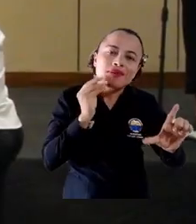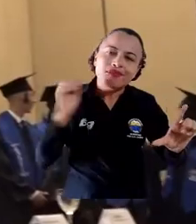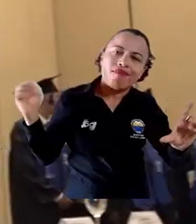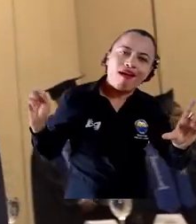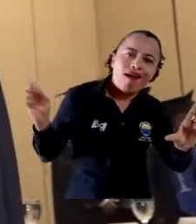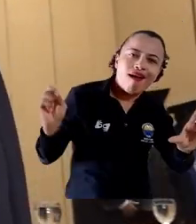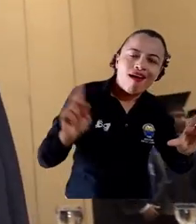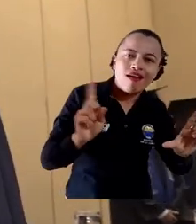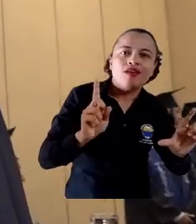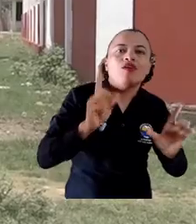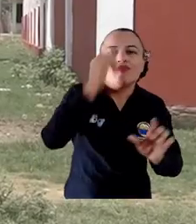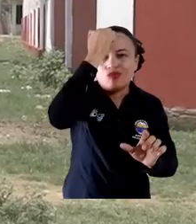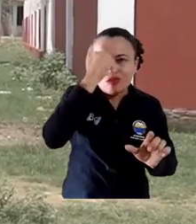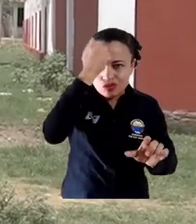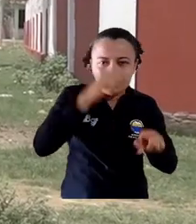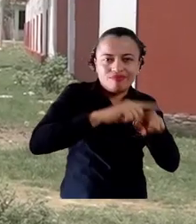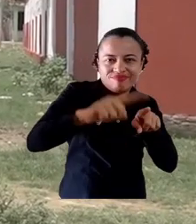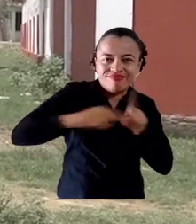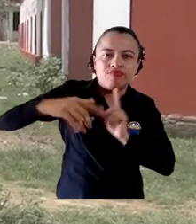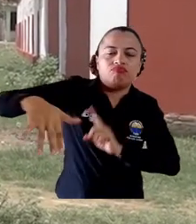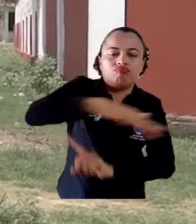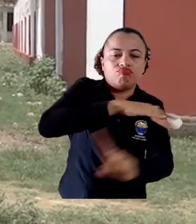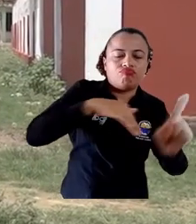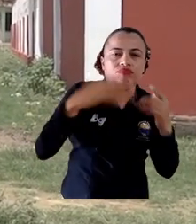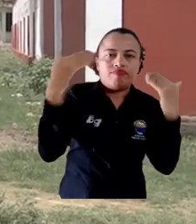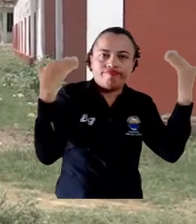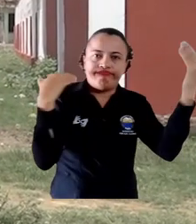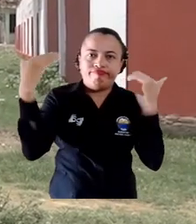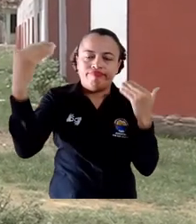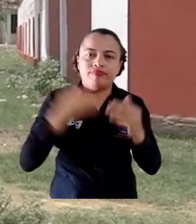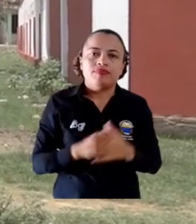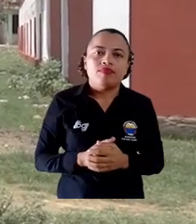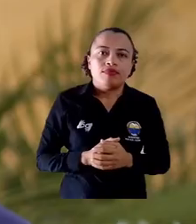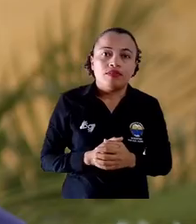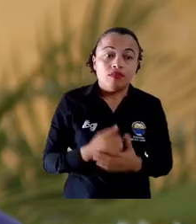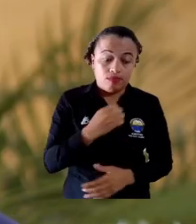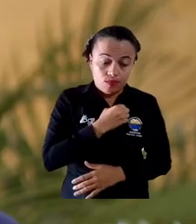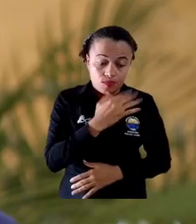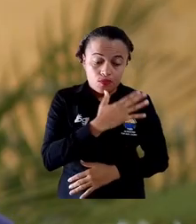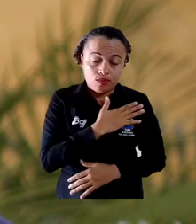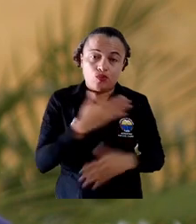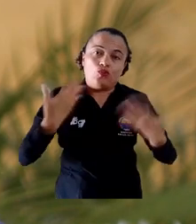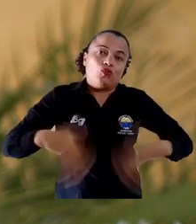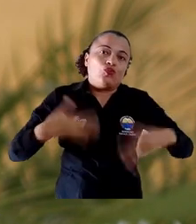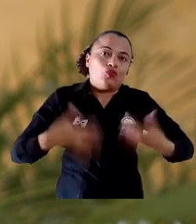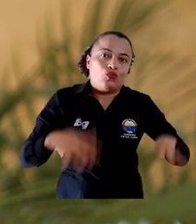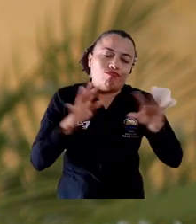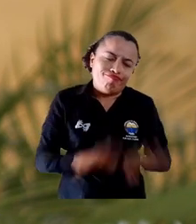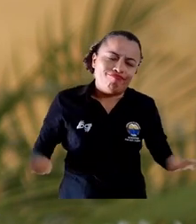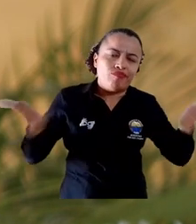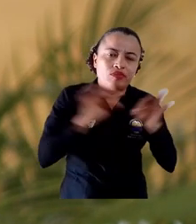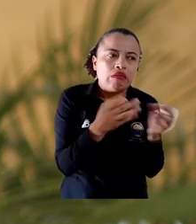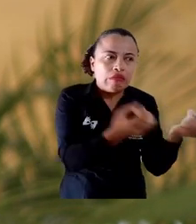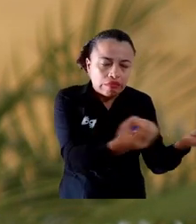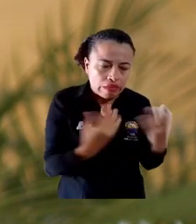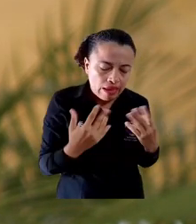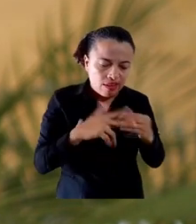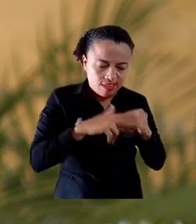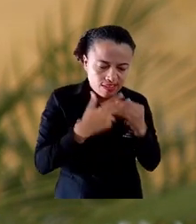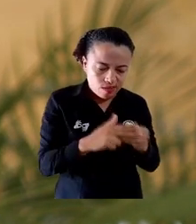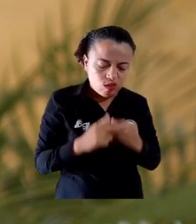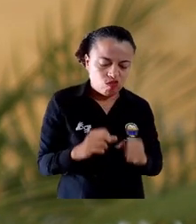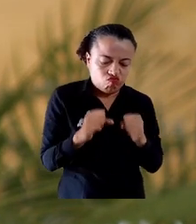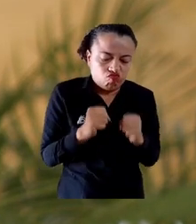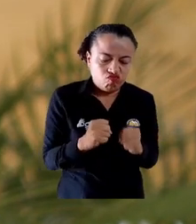a la experiencia que ya tienen como docentes en diferentes contextos rurales. Es una oportunidad grandísima, lo que nos da básicamente son